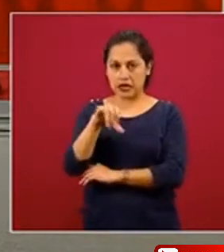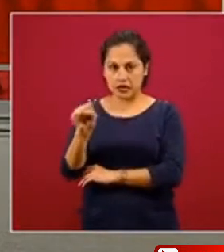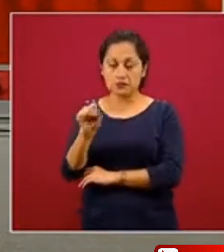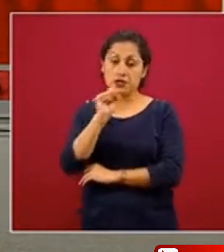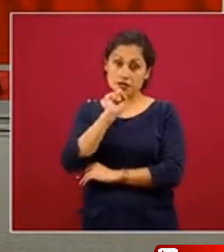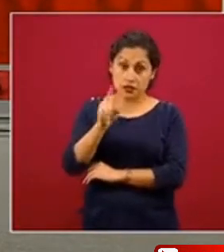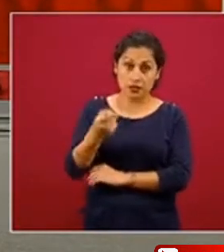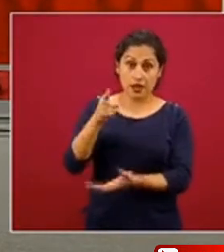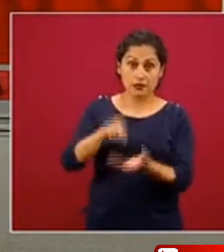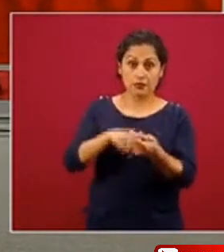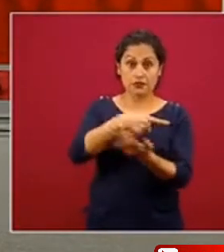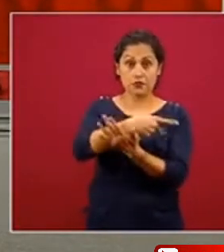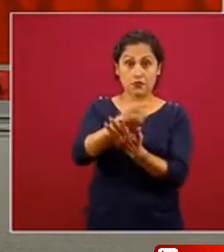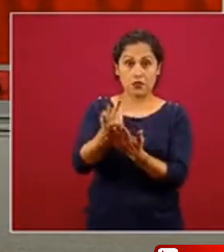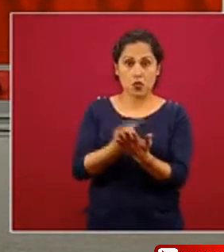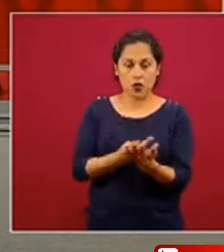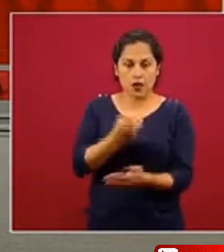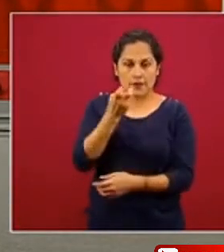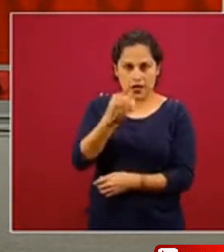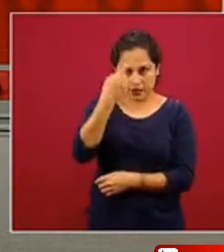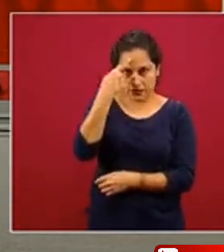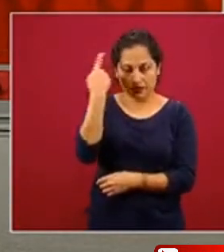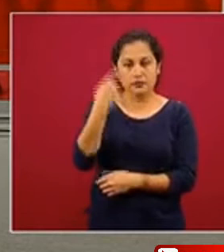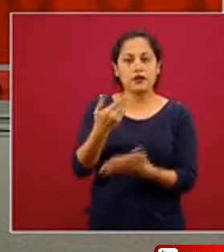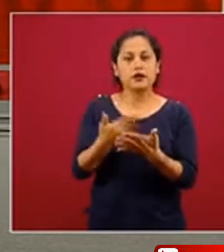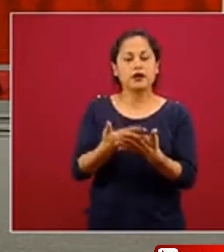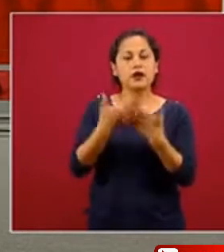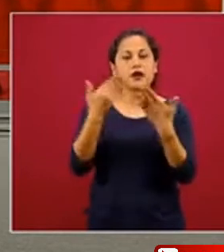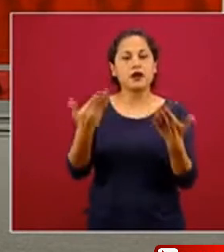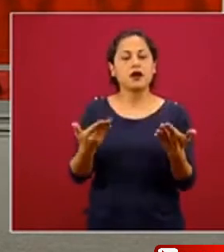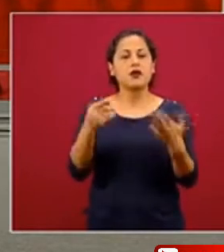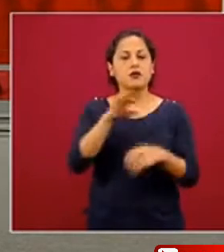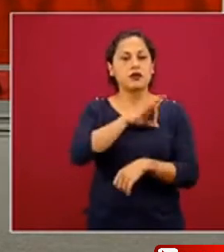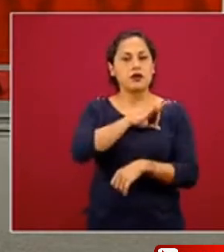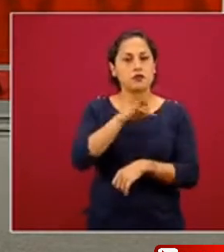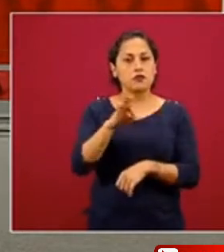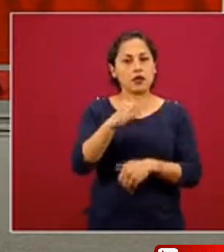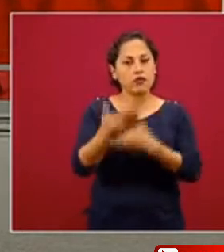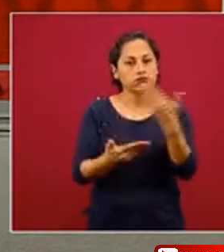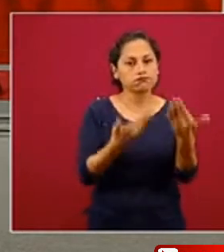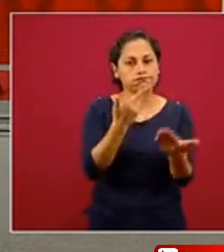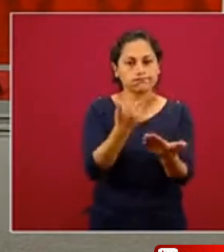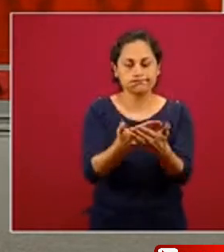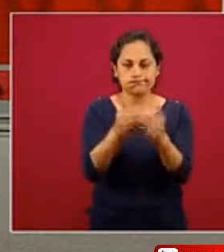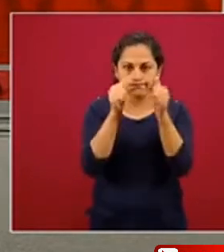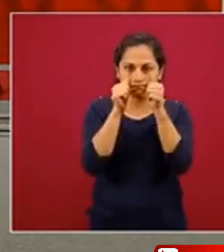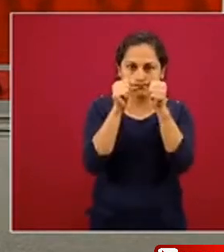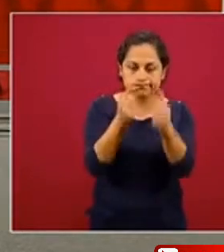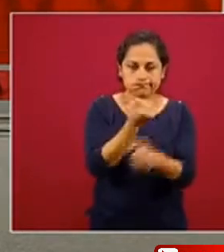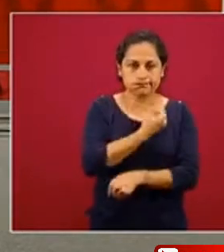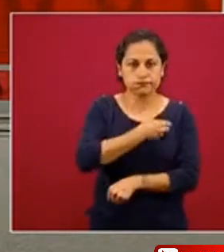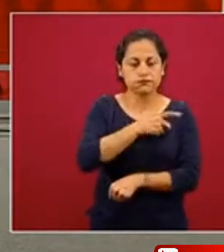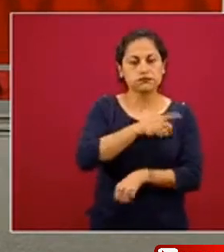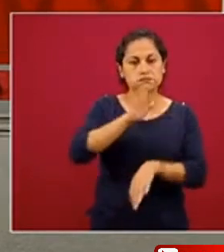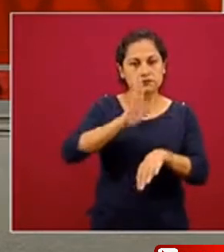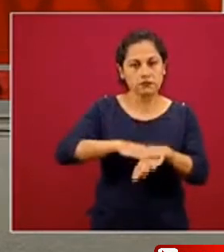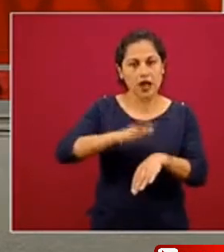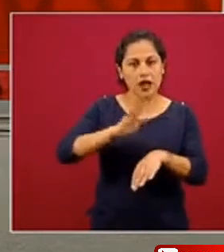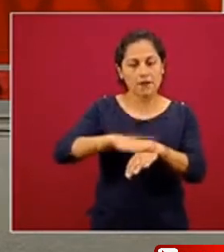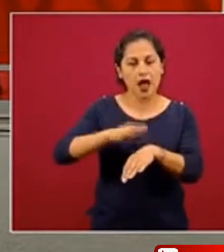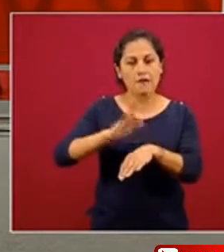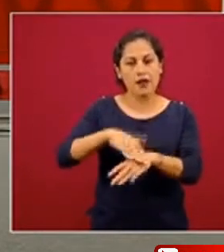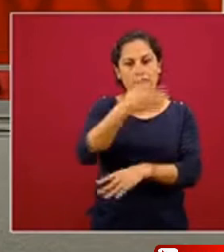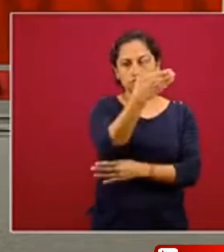programa para que pueda ampliarse la capacidad de atención en las zonas rurales, las zonas social y